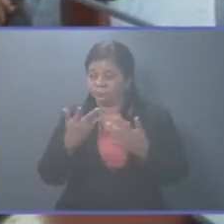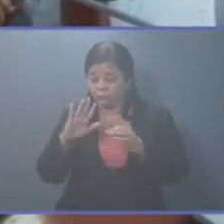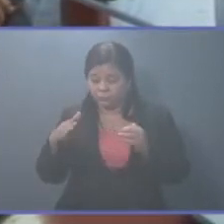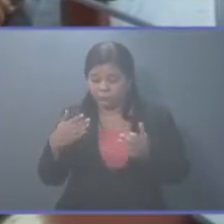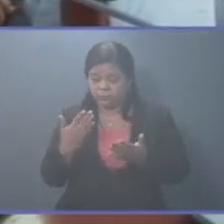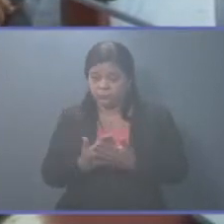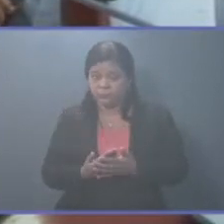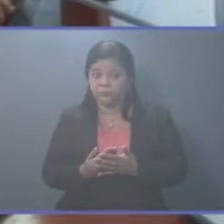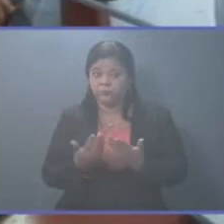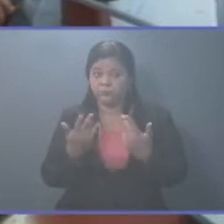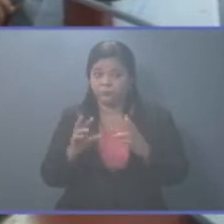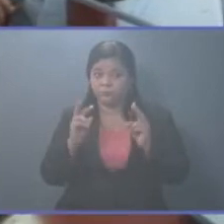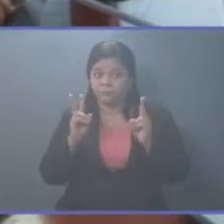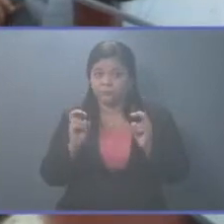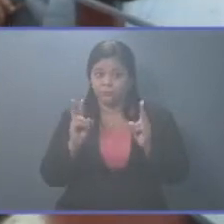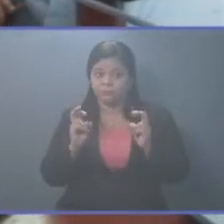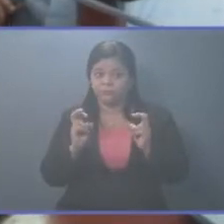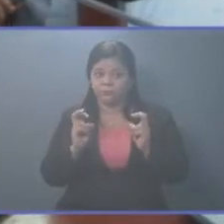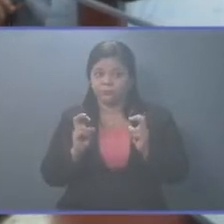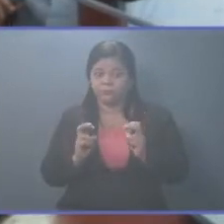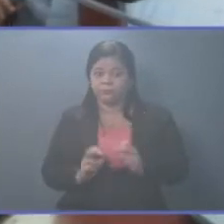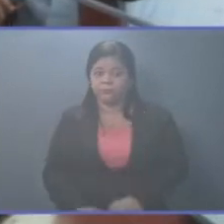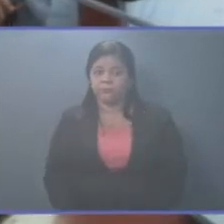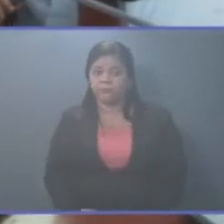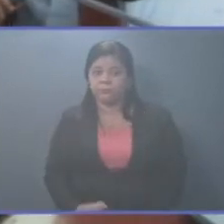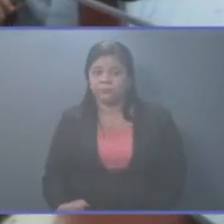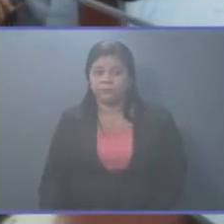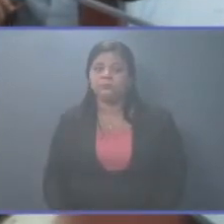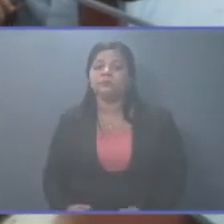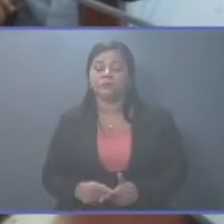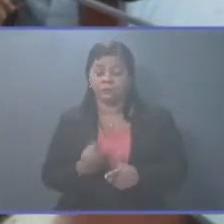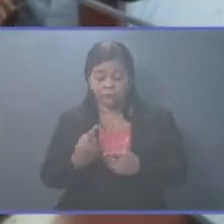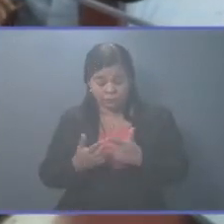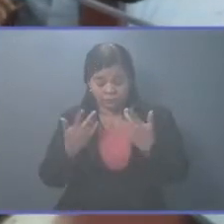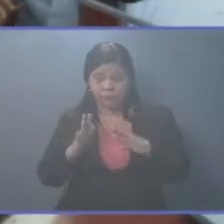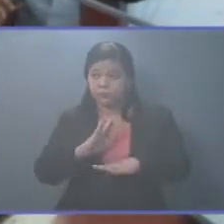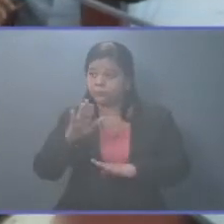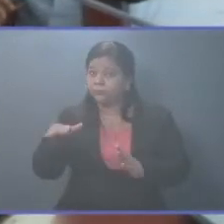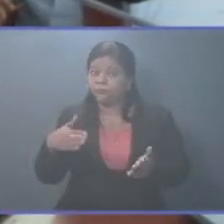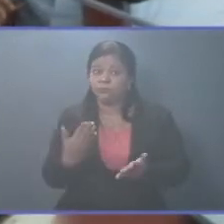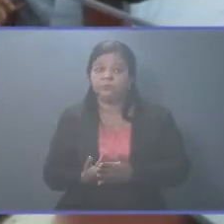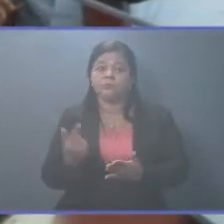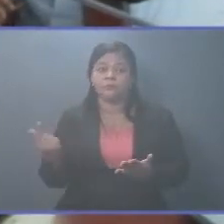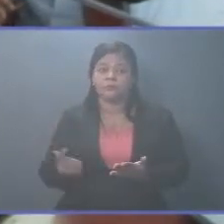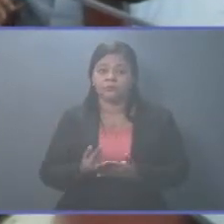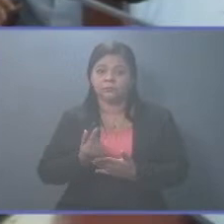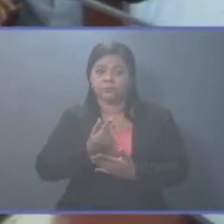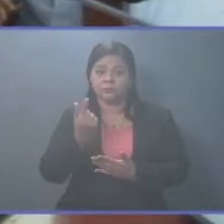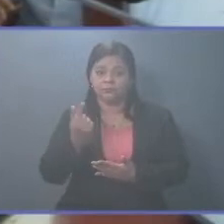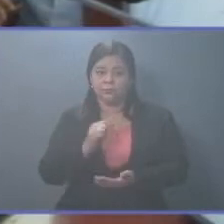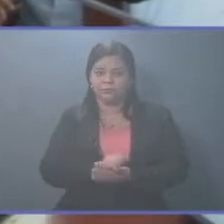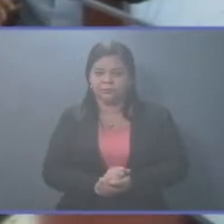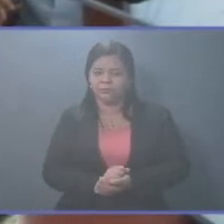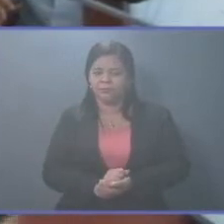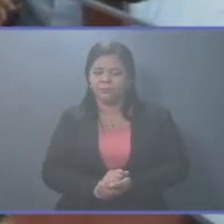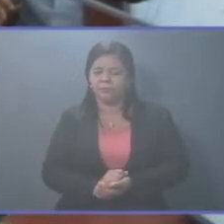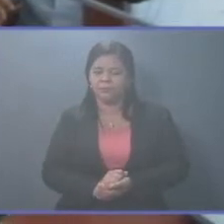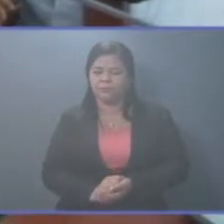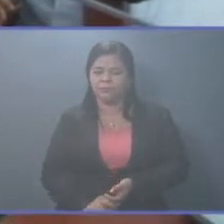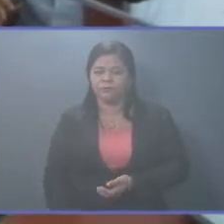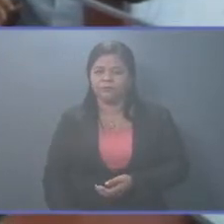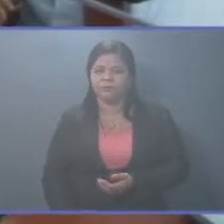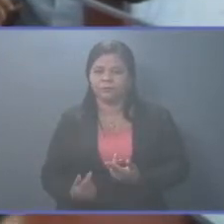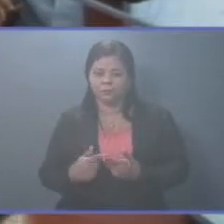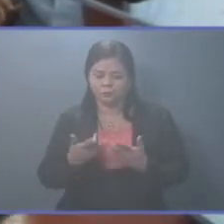asunto de la inmunología. Déjeme y le ilustro. De todas las universidades que ofrecen el título